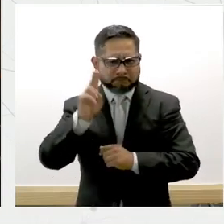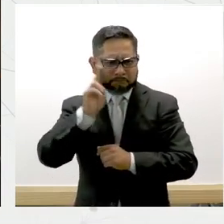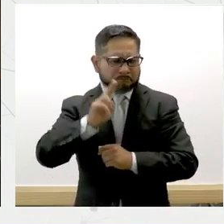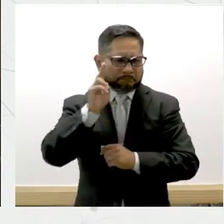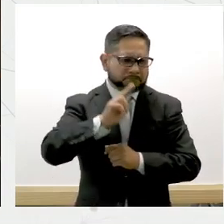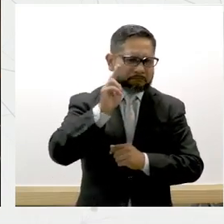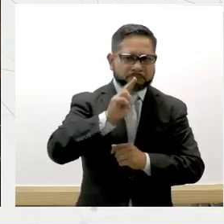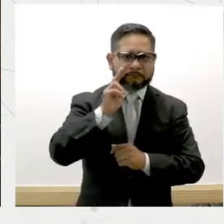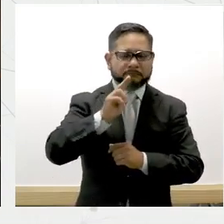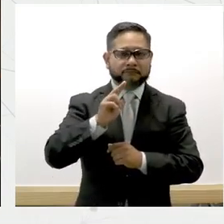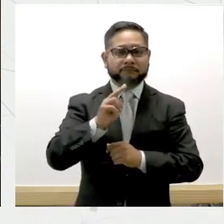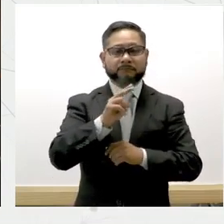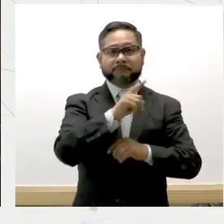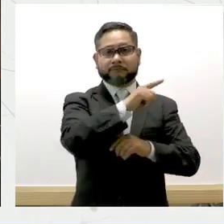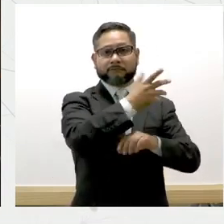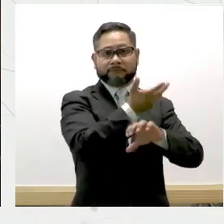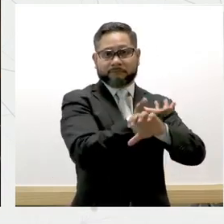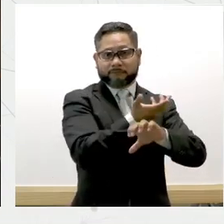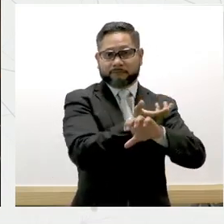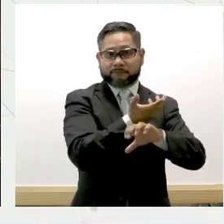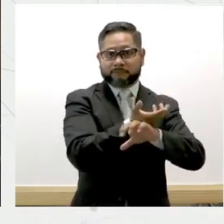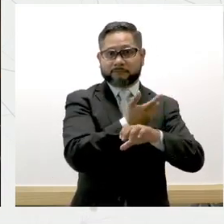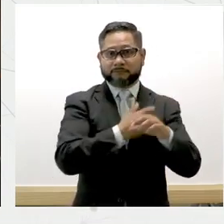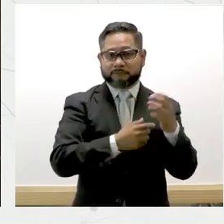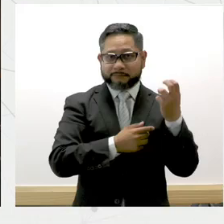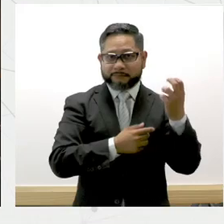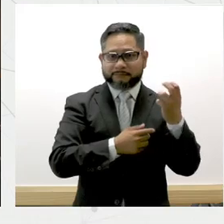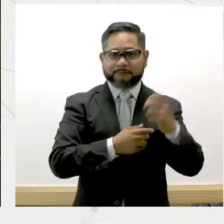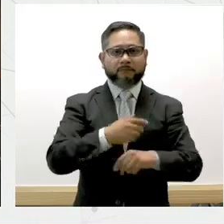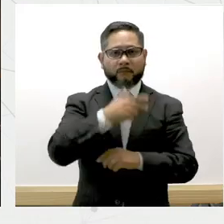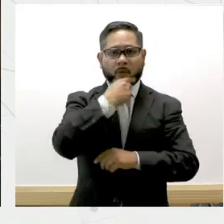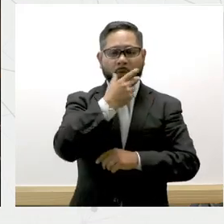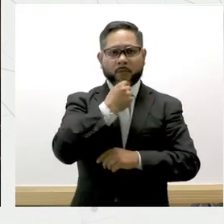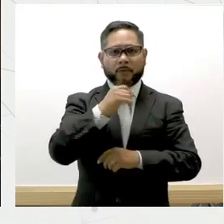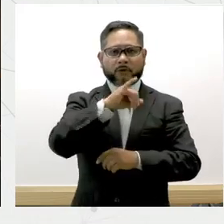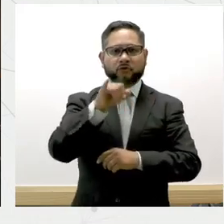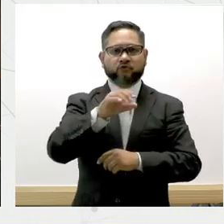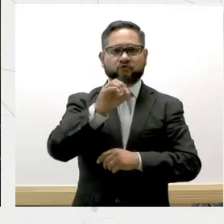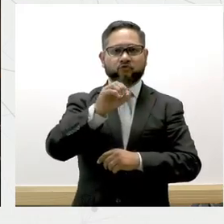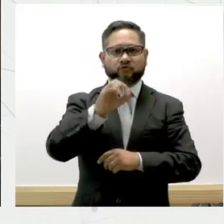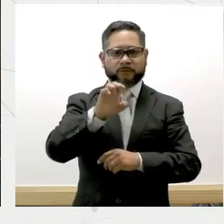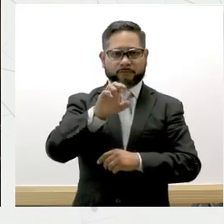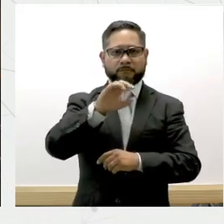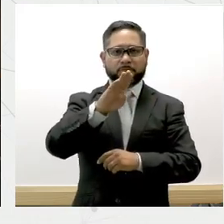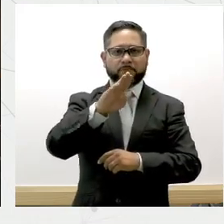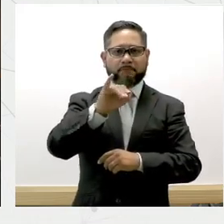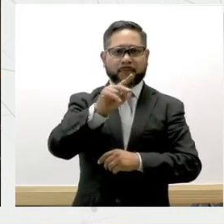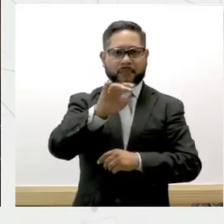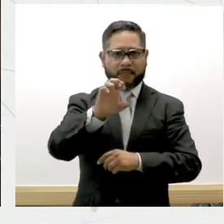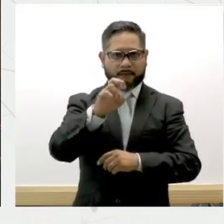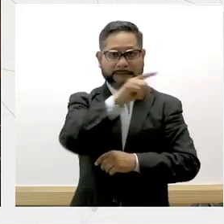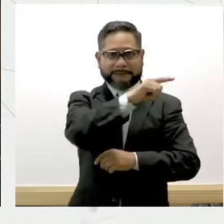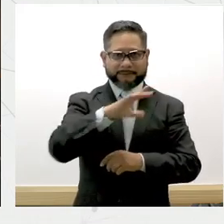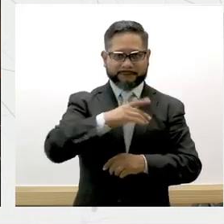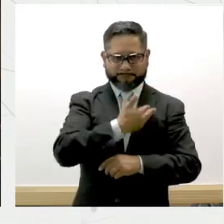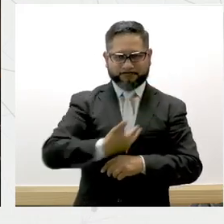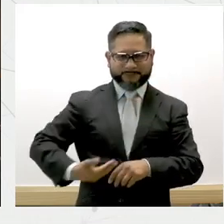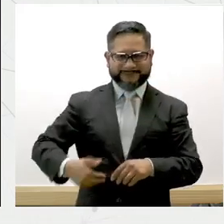En Estados Unidos también, con la orden ejecutiva de Joe Biden y ahora también con un proyecto normativo para proteger los derechos civiles